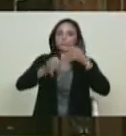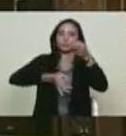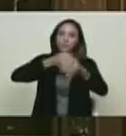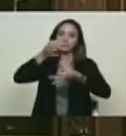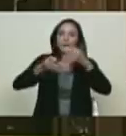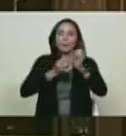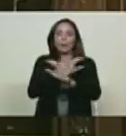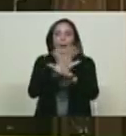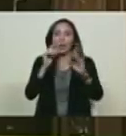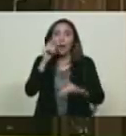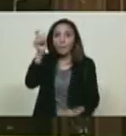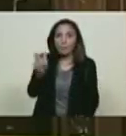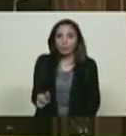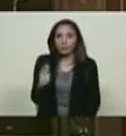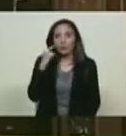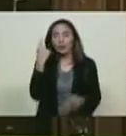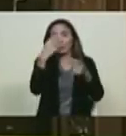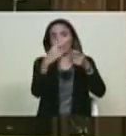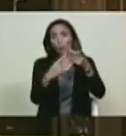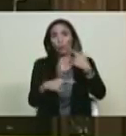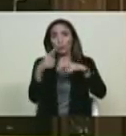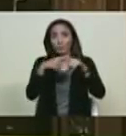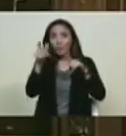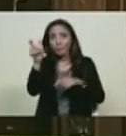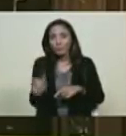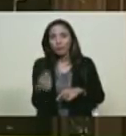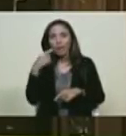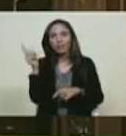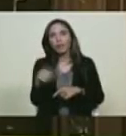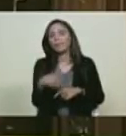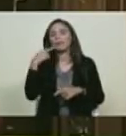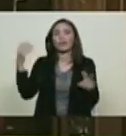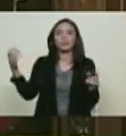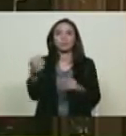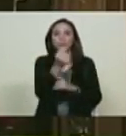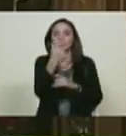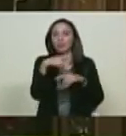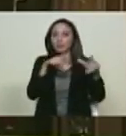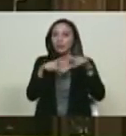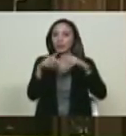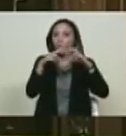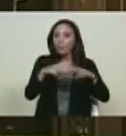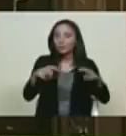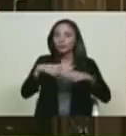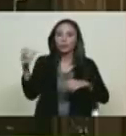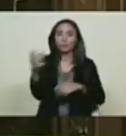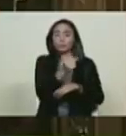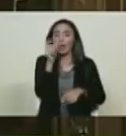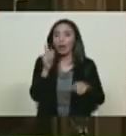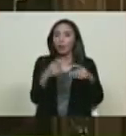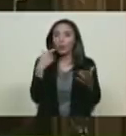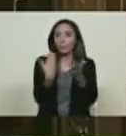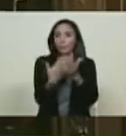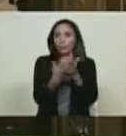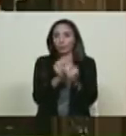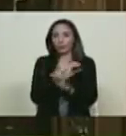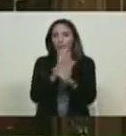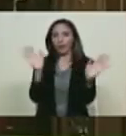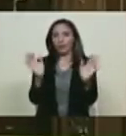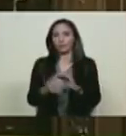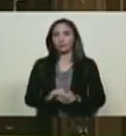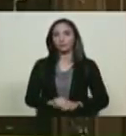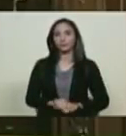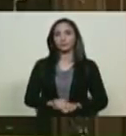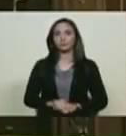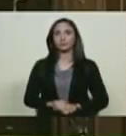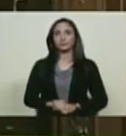de esta persona y de otras personas que ya han sido capturadas en la investigación y que están declarando todo. Están declarando